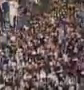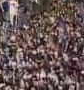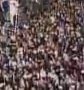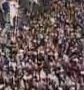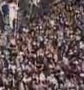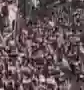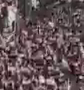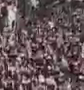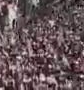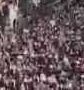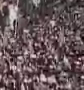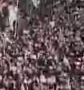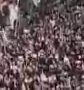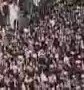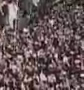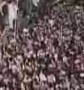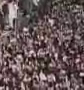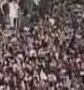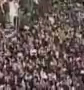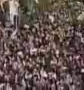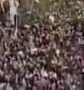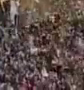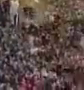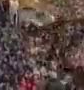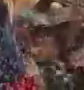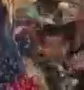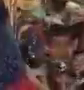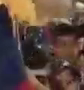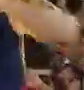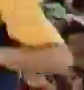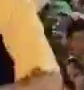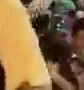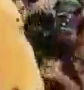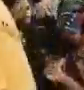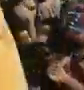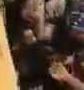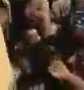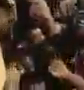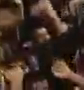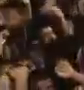Yo quiero decirle a quienes están hoy en una cárcel,